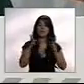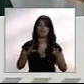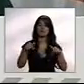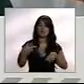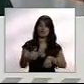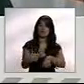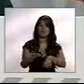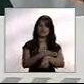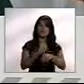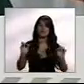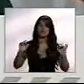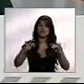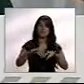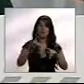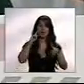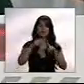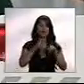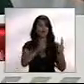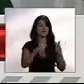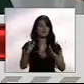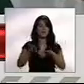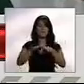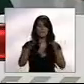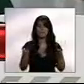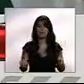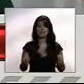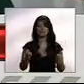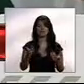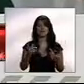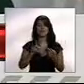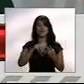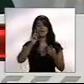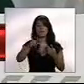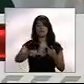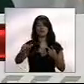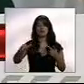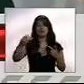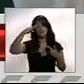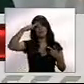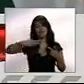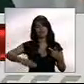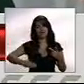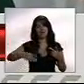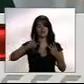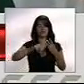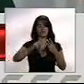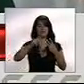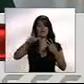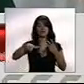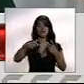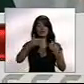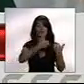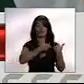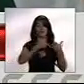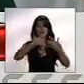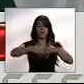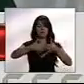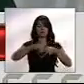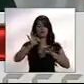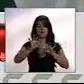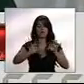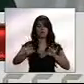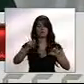temprano para la constitución de las mesas electorales, a los miembros del Plan República, a los operadores de máquinas,